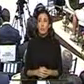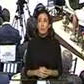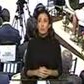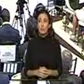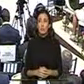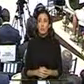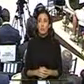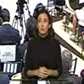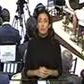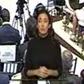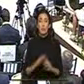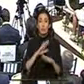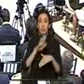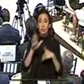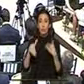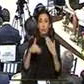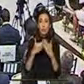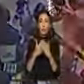Todos.